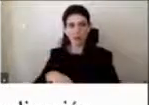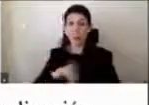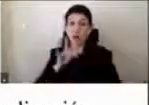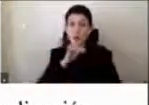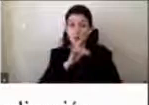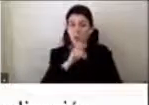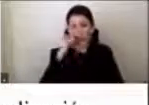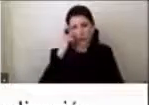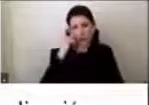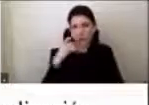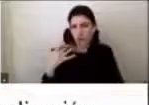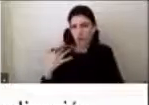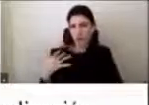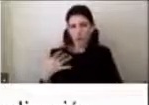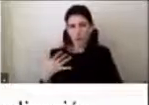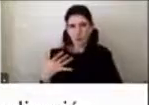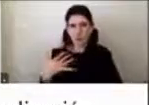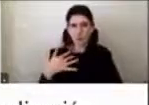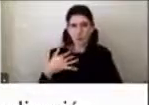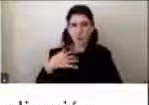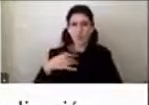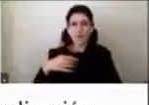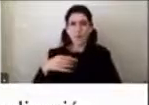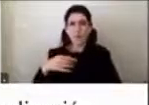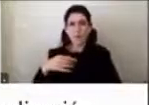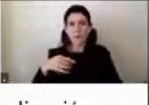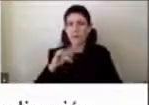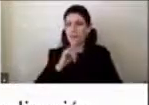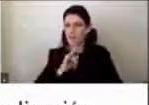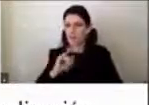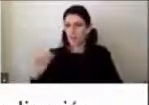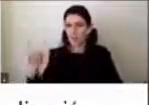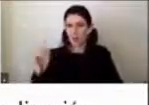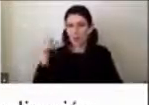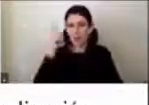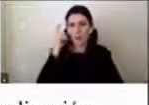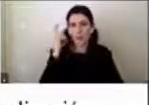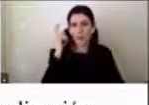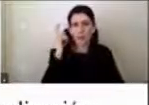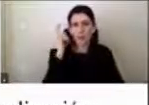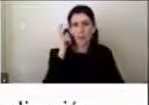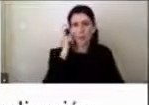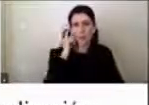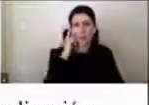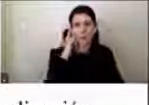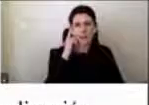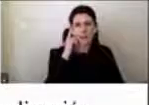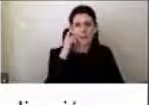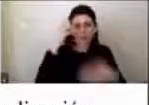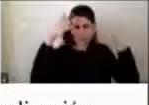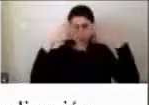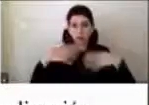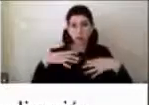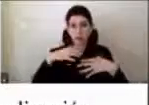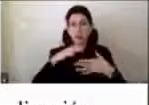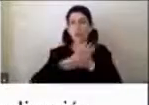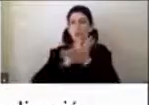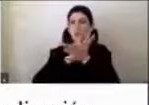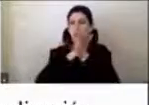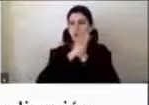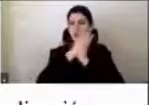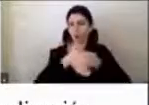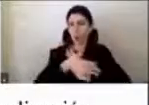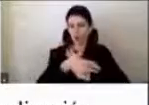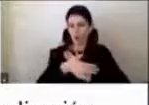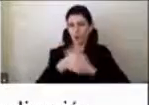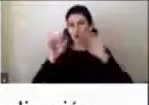una clave siempre considerar que el organismo funciona como un todo, es decir, que biológicamente el sistema nervioso está integrado